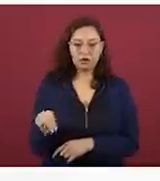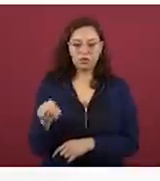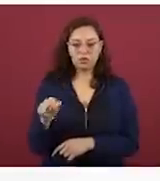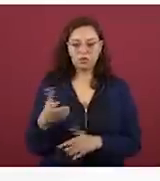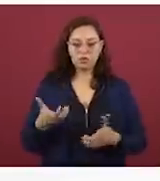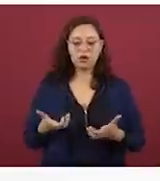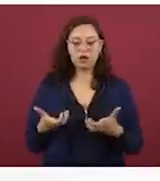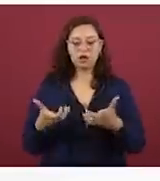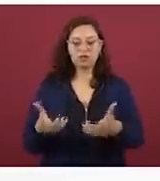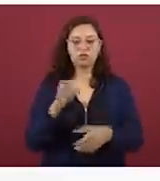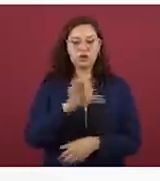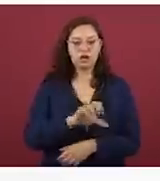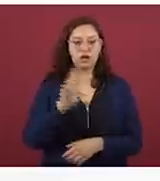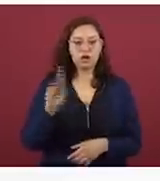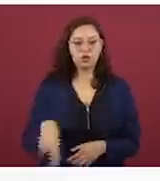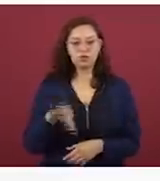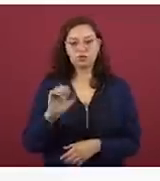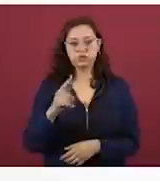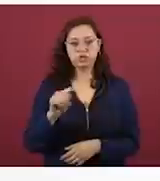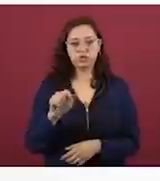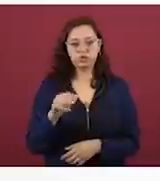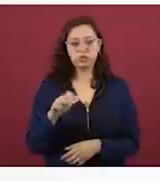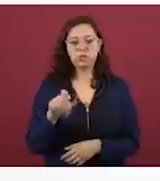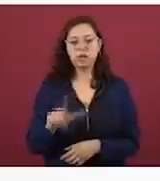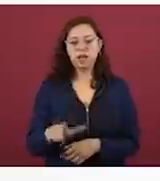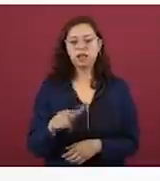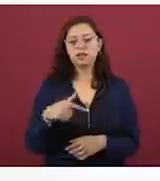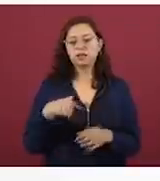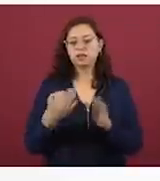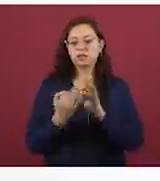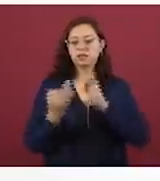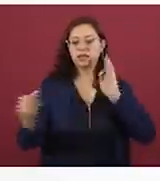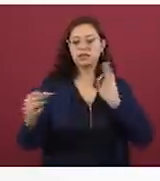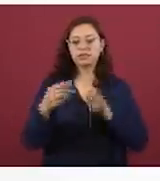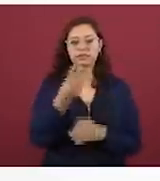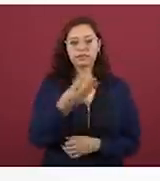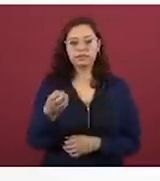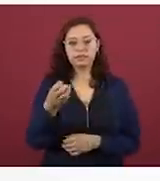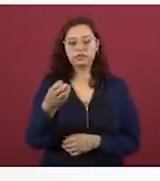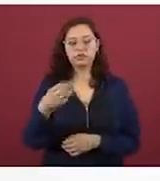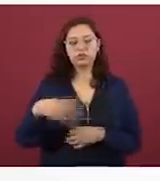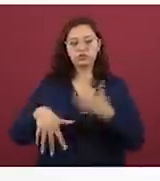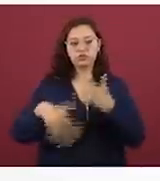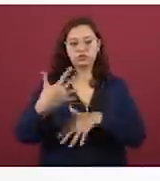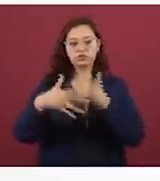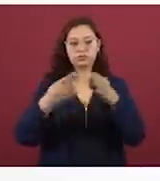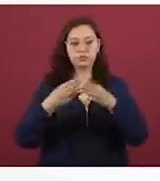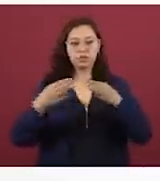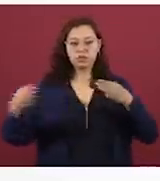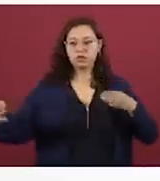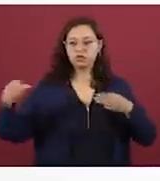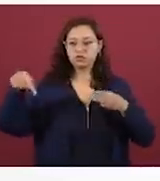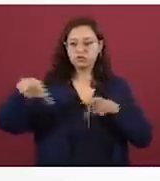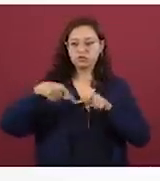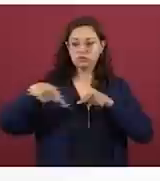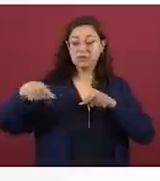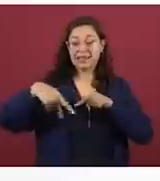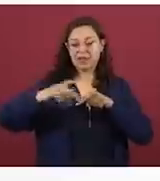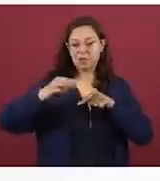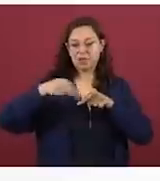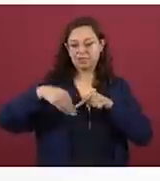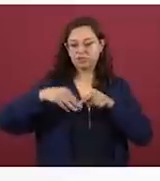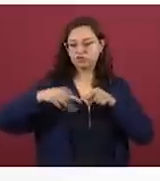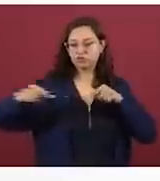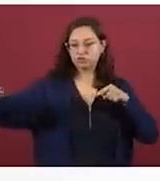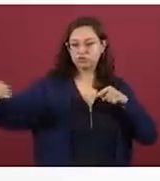carretera Cancún-Chetumal, está a 315 de distancia del punto de abasto, que es cercano a